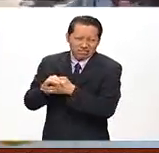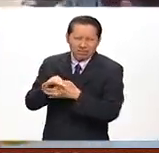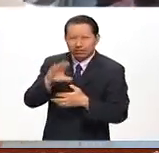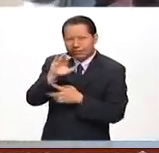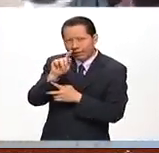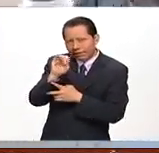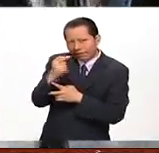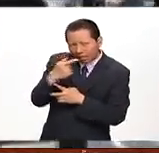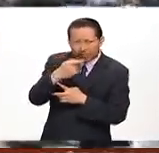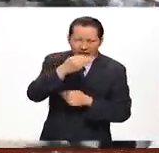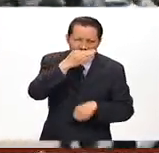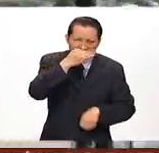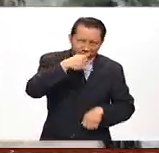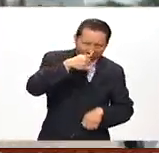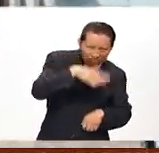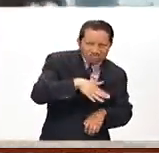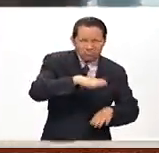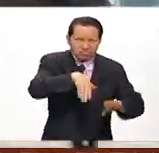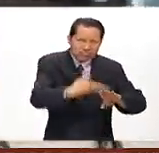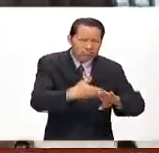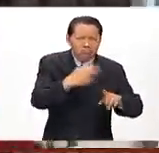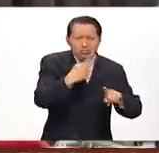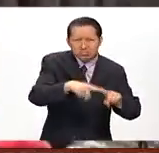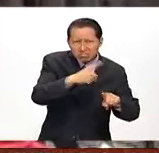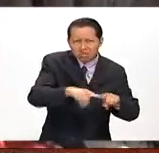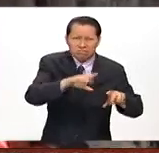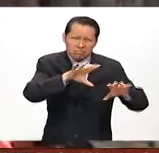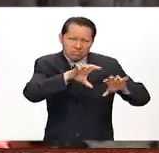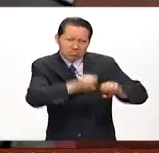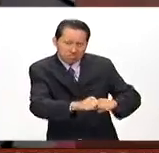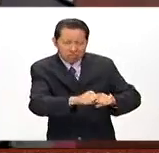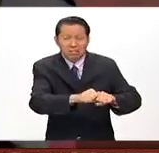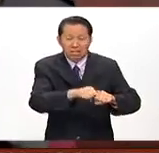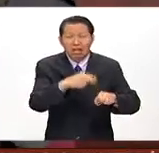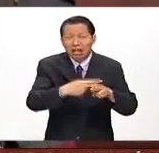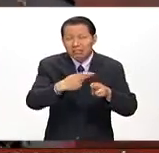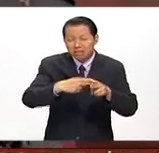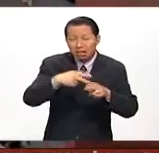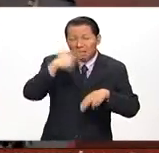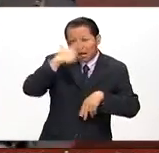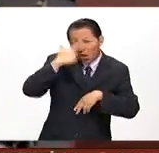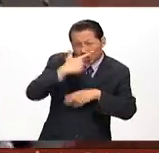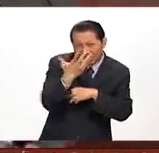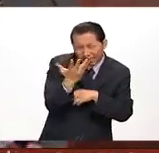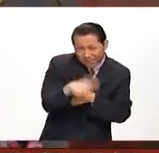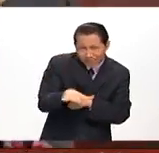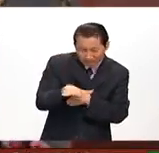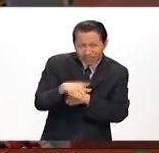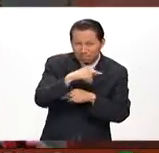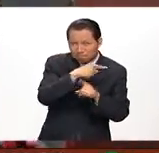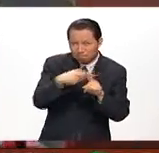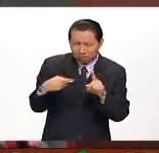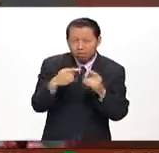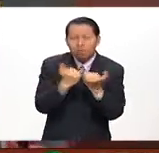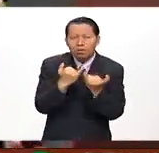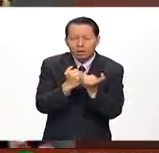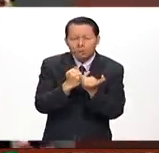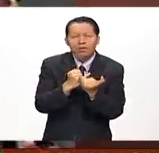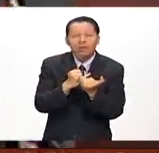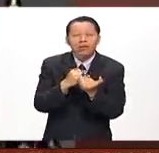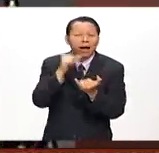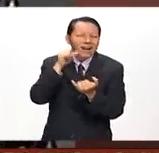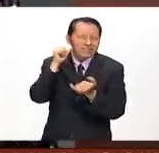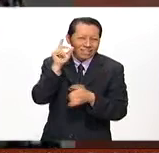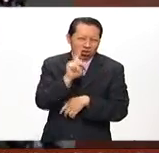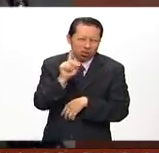los mantuvieron cautivos hasta pasadas las 10:30 de la noche del sábado. Y de ahí mismo, de Nochistlán, ayer